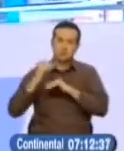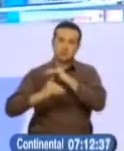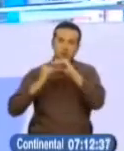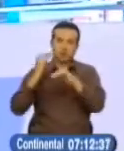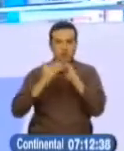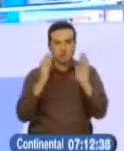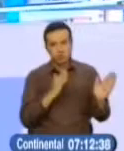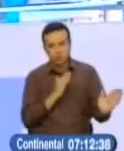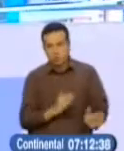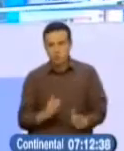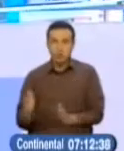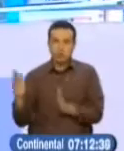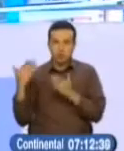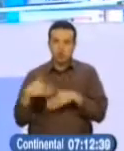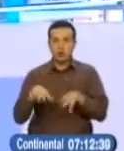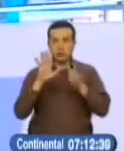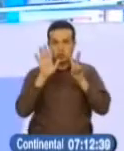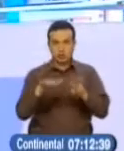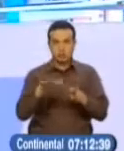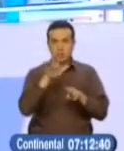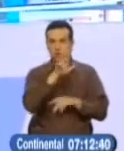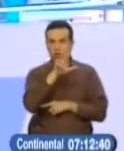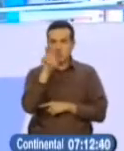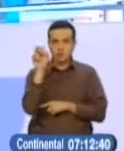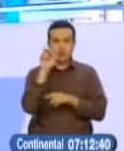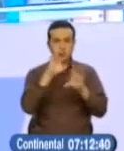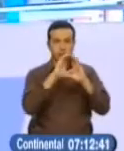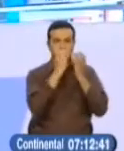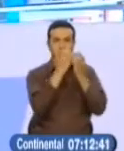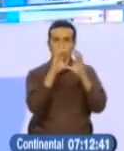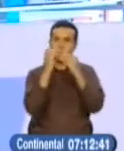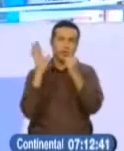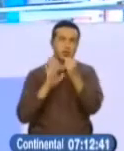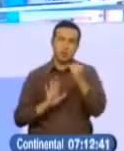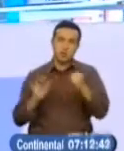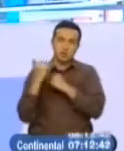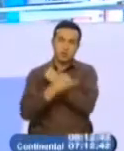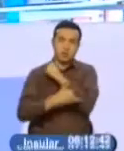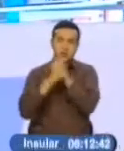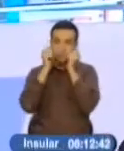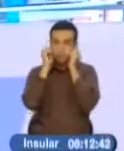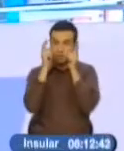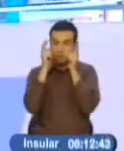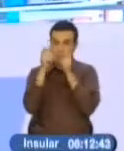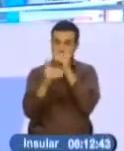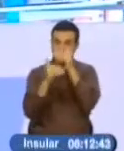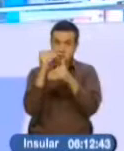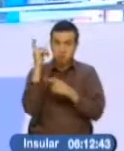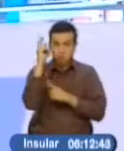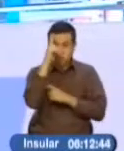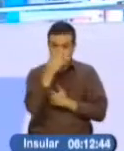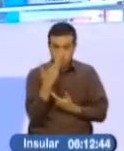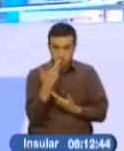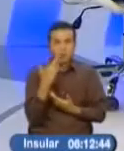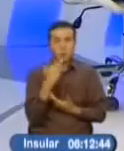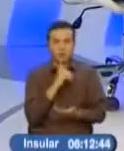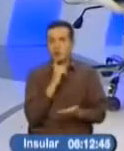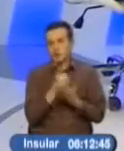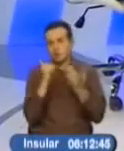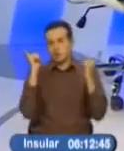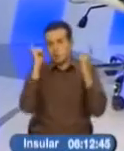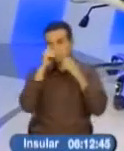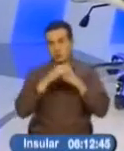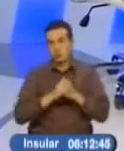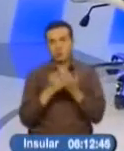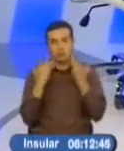de organización popular, 7.300 comités de usuarios en todo el país están vigilando este proceso. ¿Qué es difícil? muy difícil.